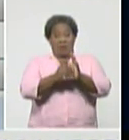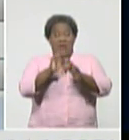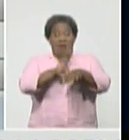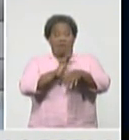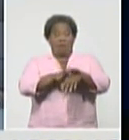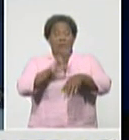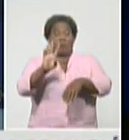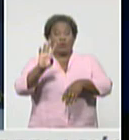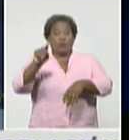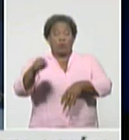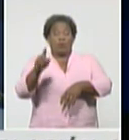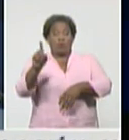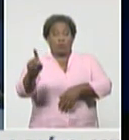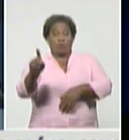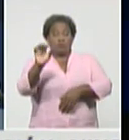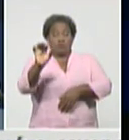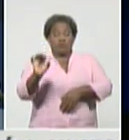4,1%.